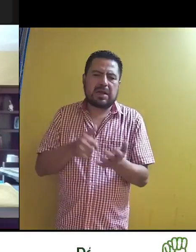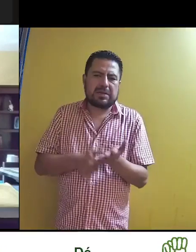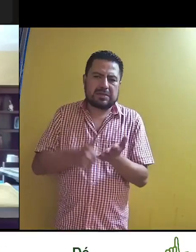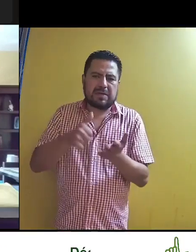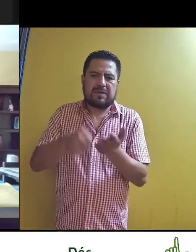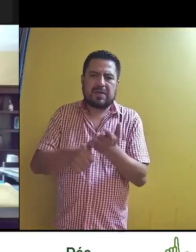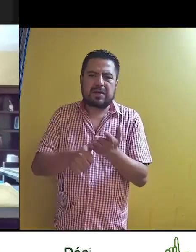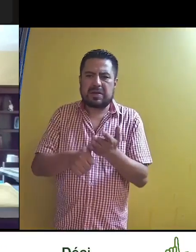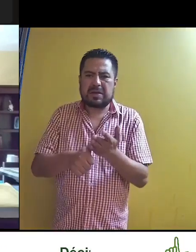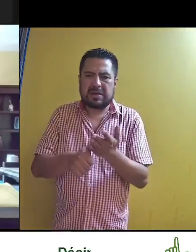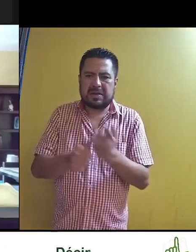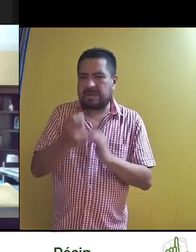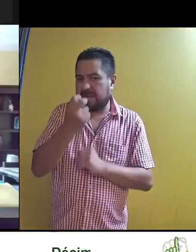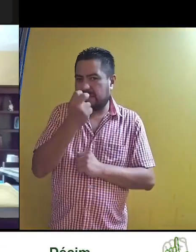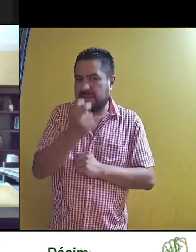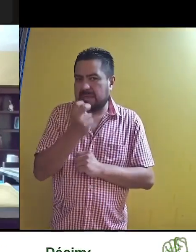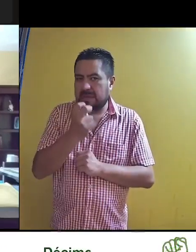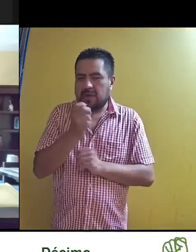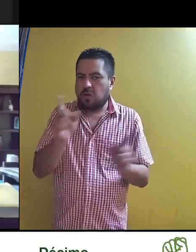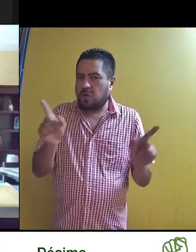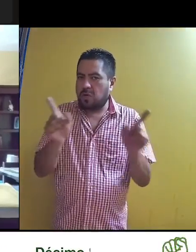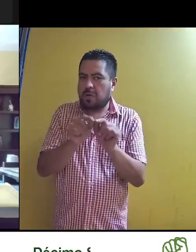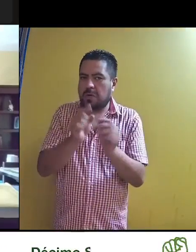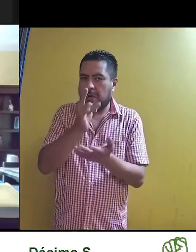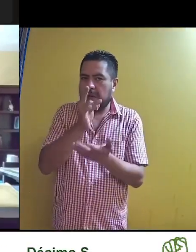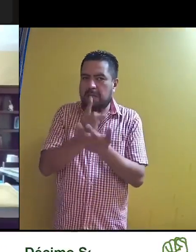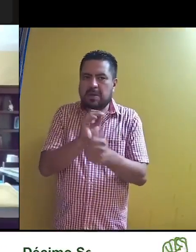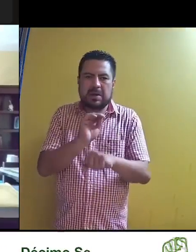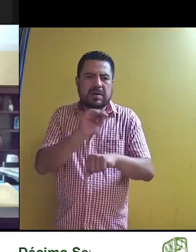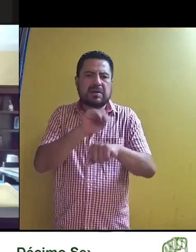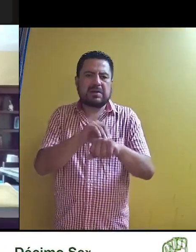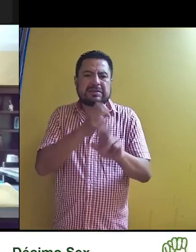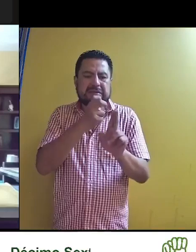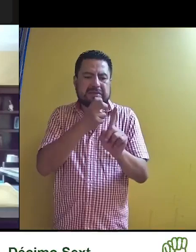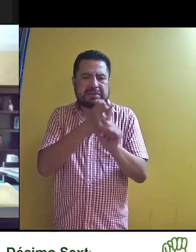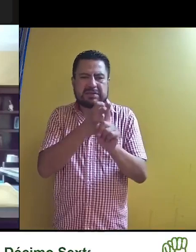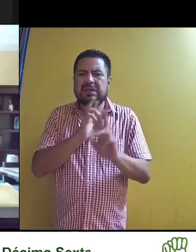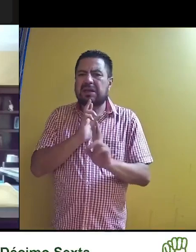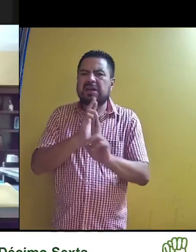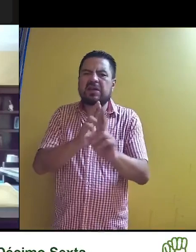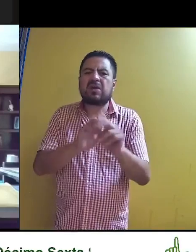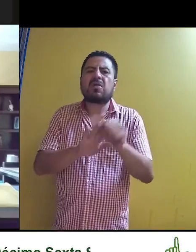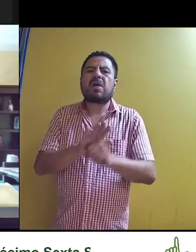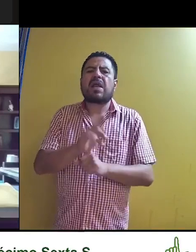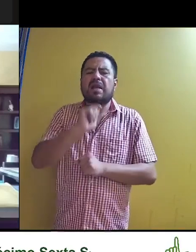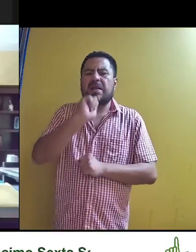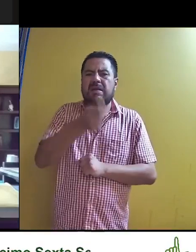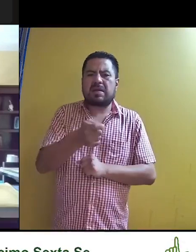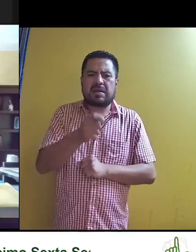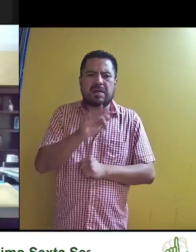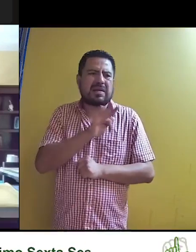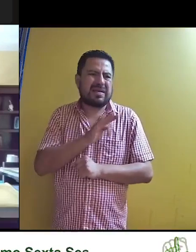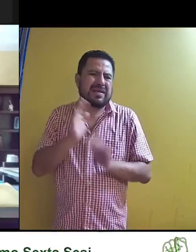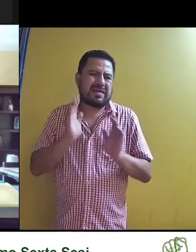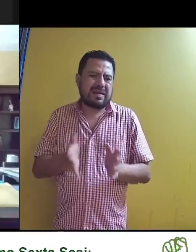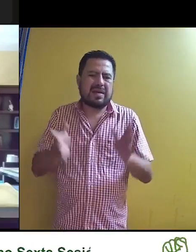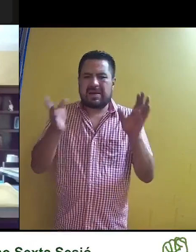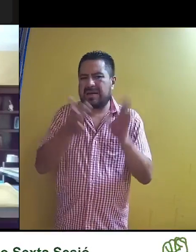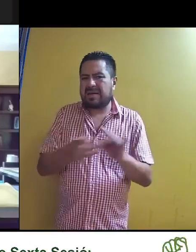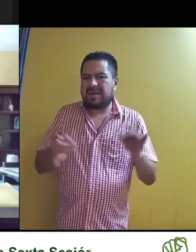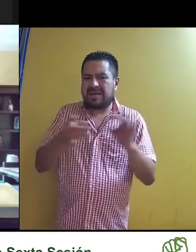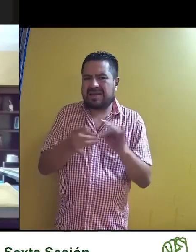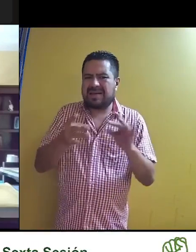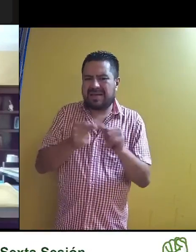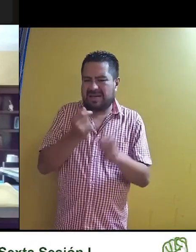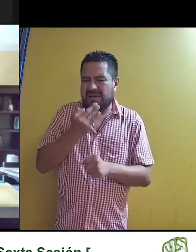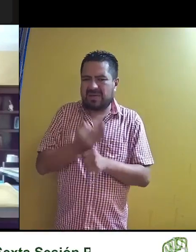Civil, puesto que a lo único que se constriñe esta resolución, como se ha explicado amablemente en